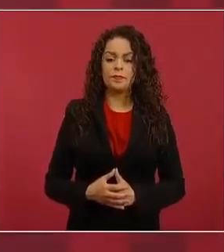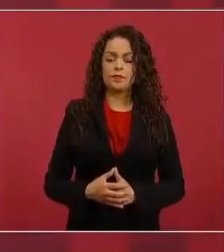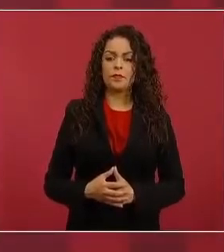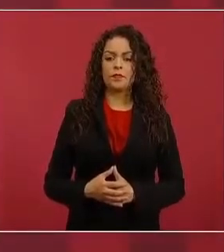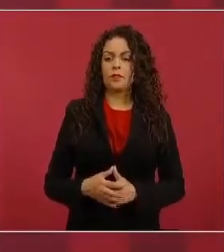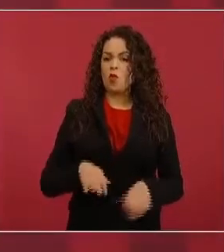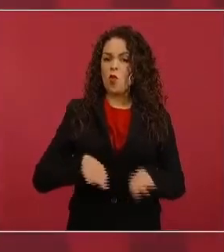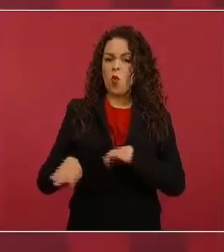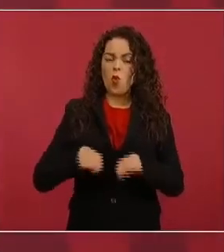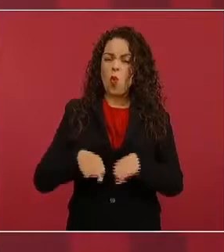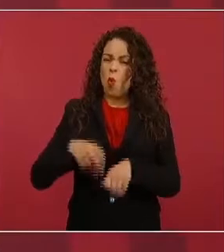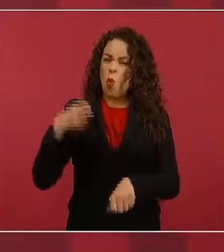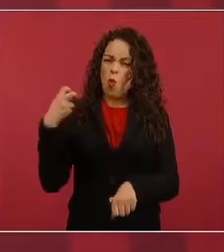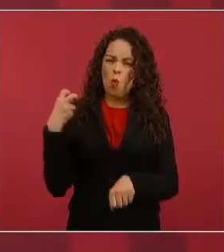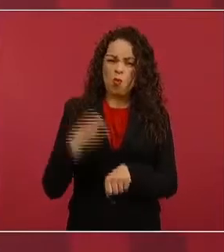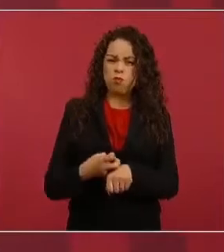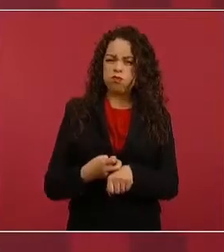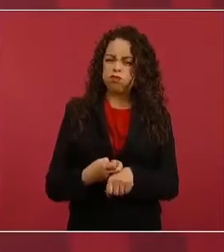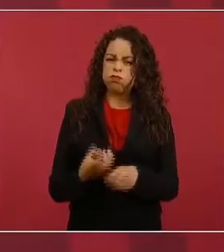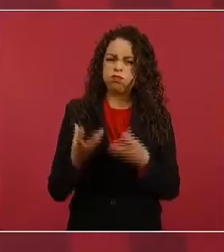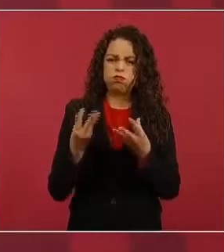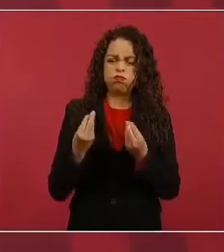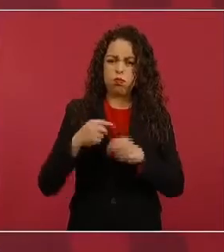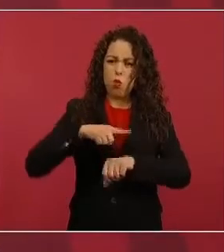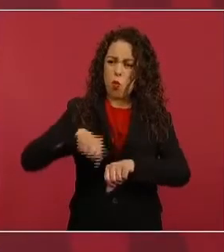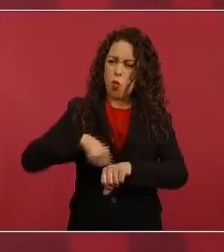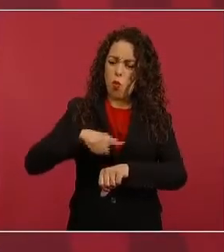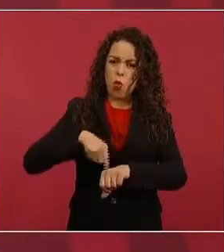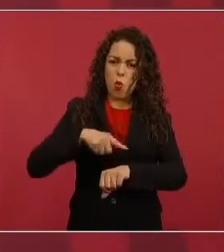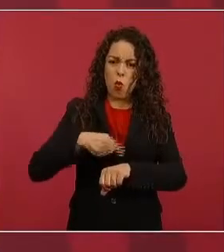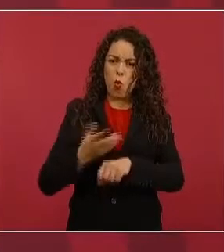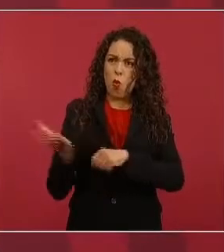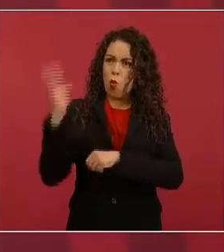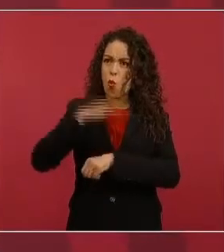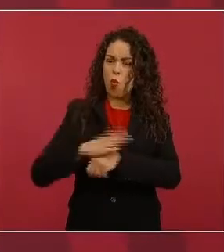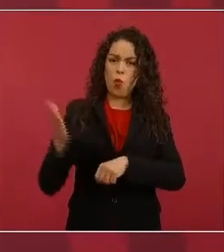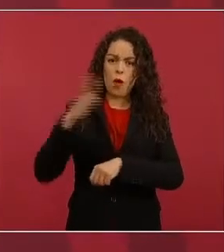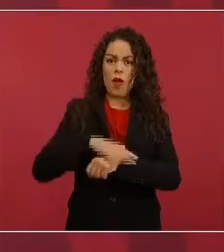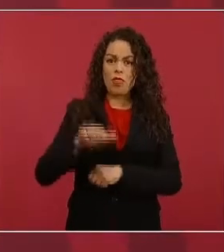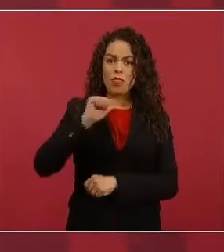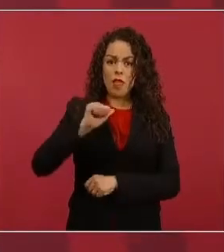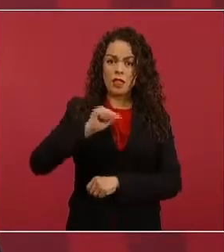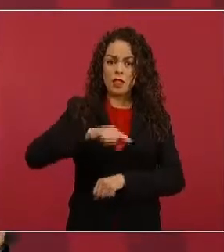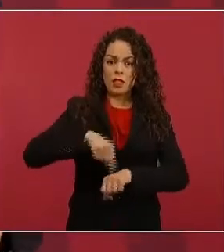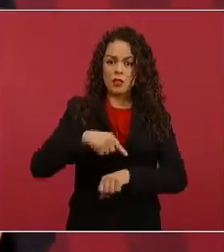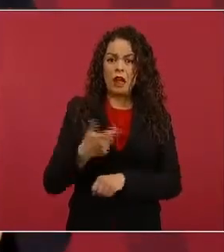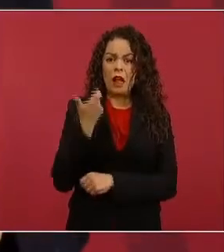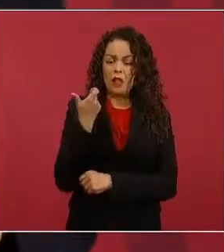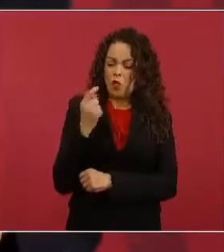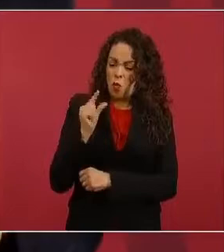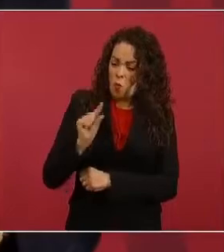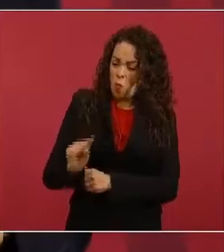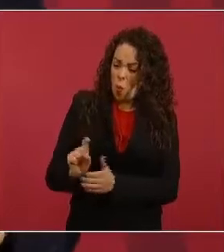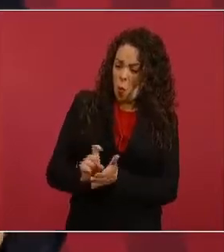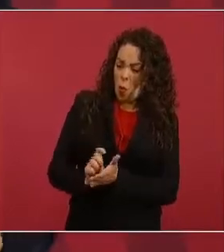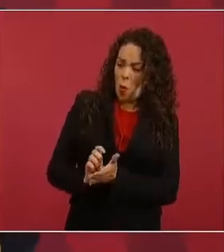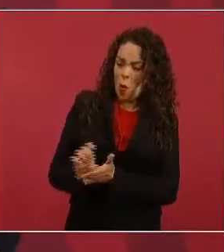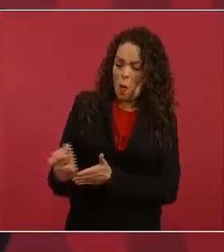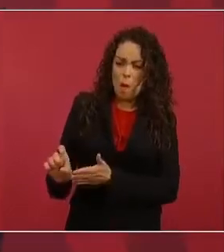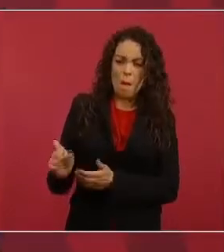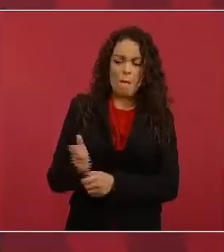sobreexplotación de los trabajadores, 16 horas, salarios